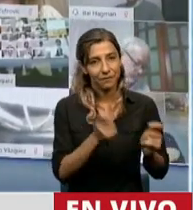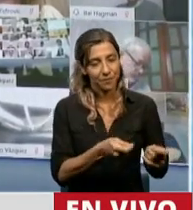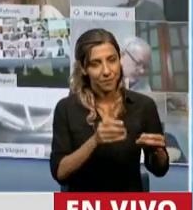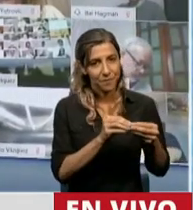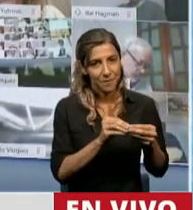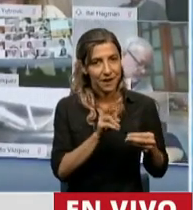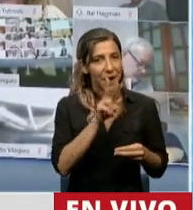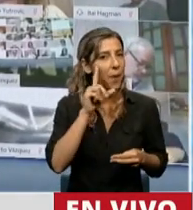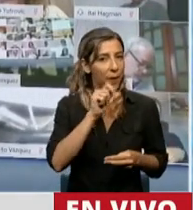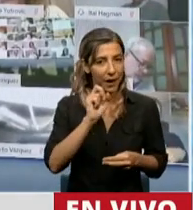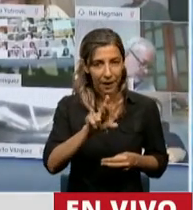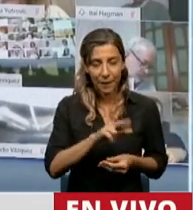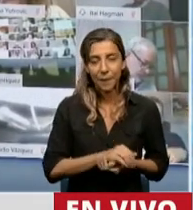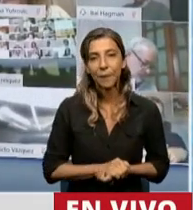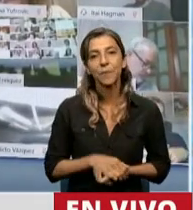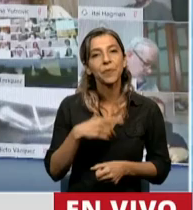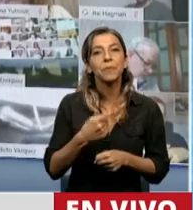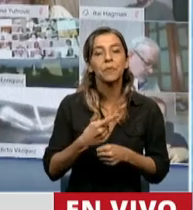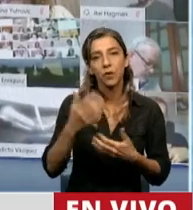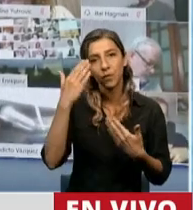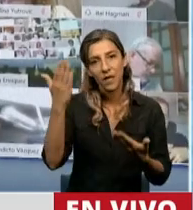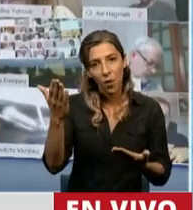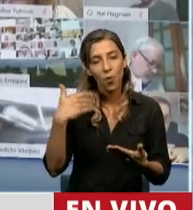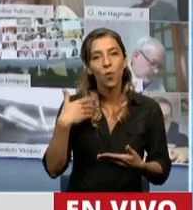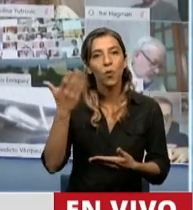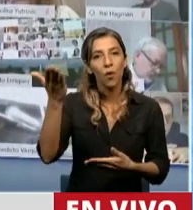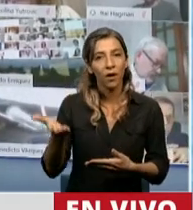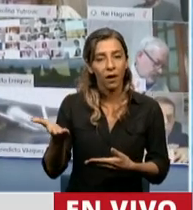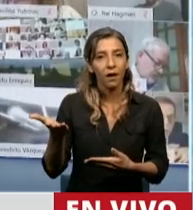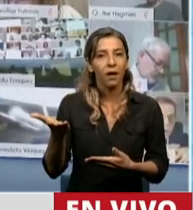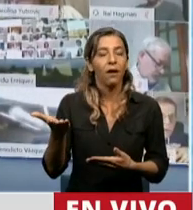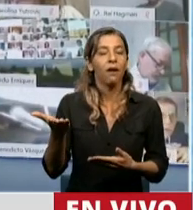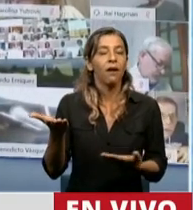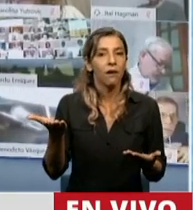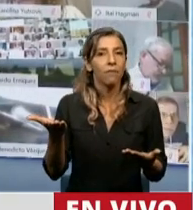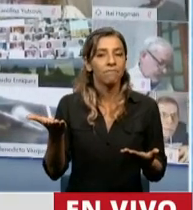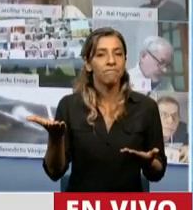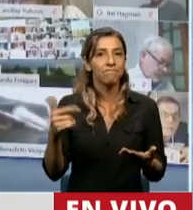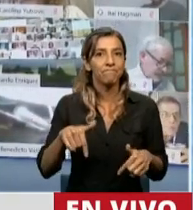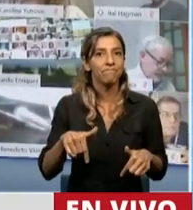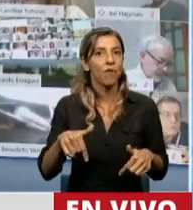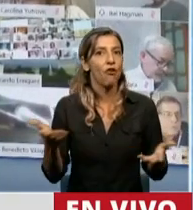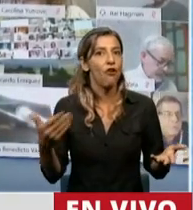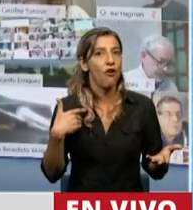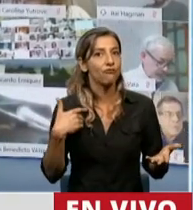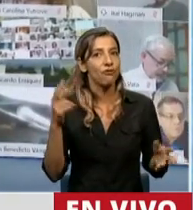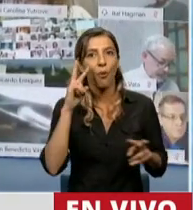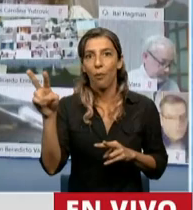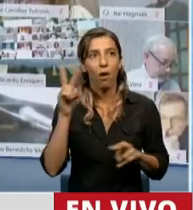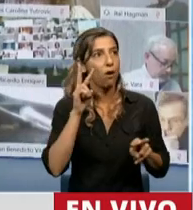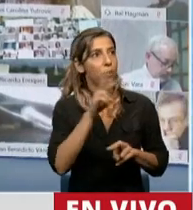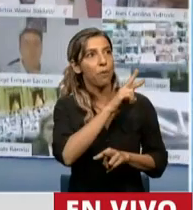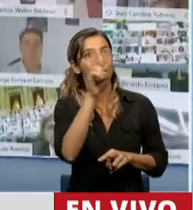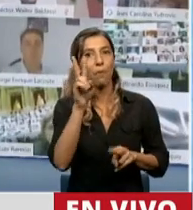Vilar. Primero, saludar que vuelva después de 5 años a ver gente en las